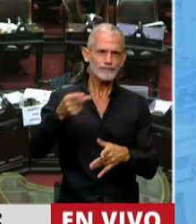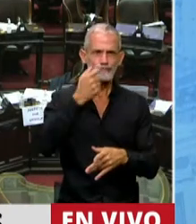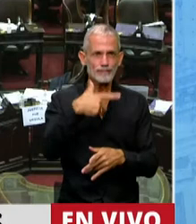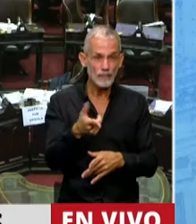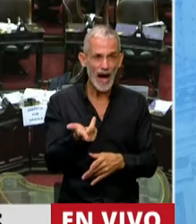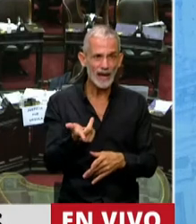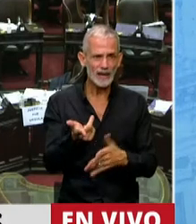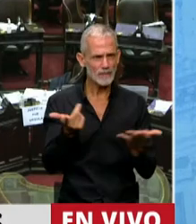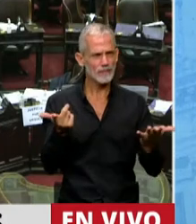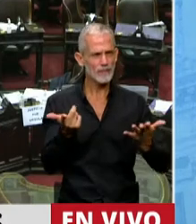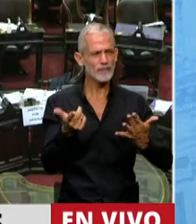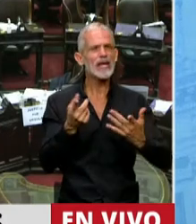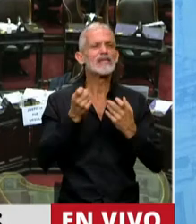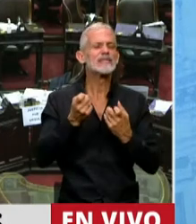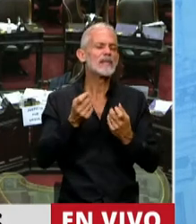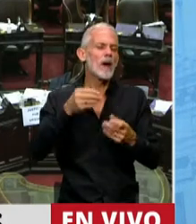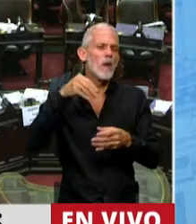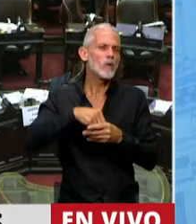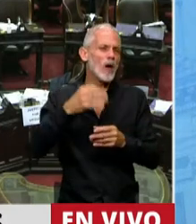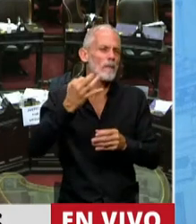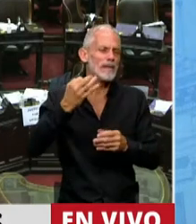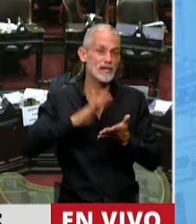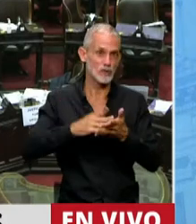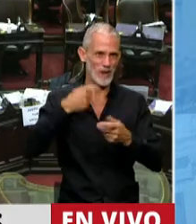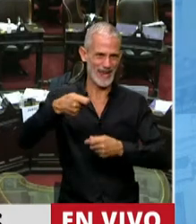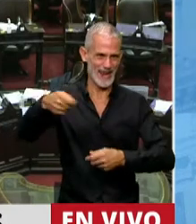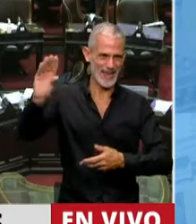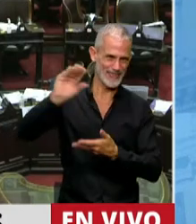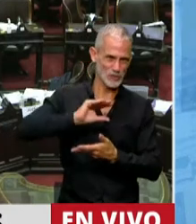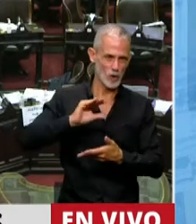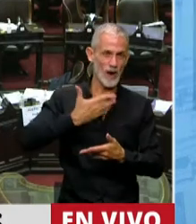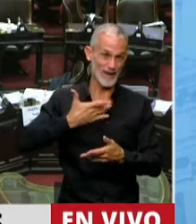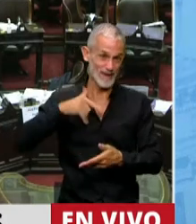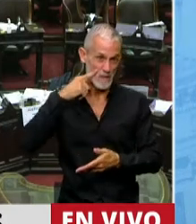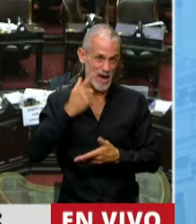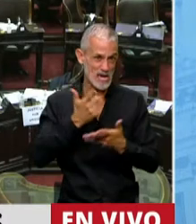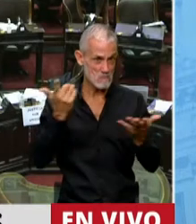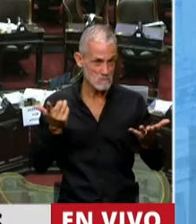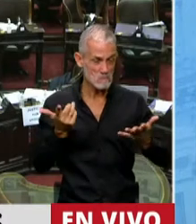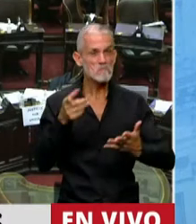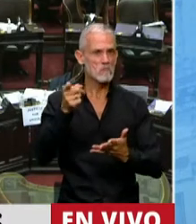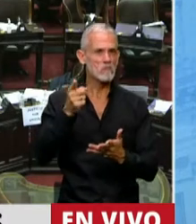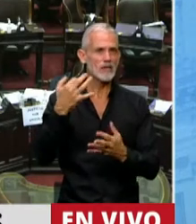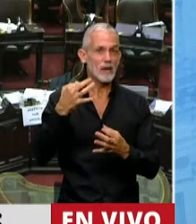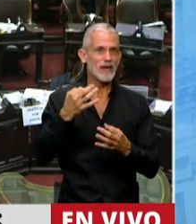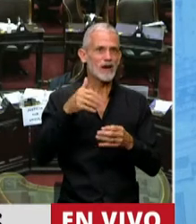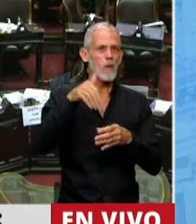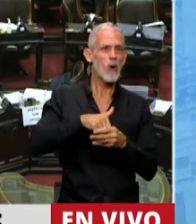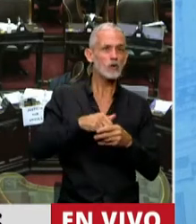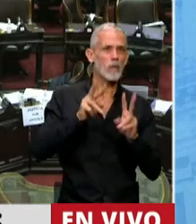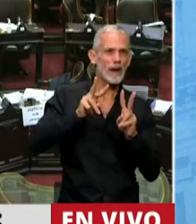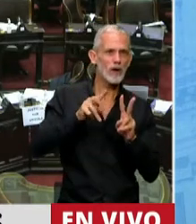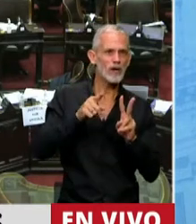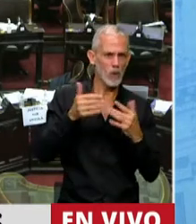Solo hubiese requerido, sí, una votación especial en lo que hace al crédito del Fondo Monetario Internacional, que, teniendo en cuenta estos votos,